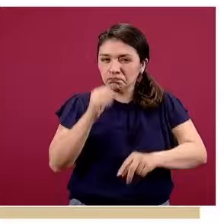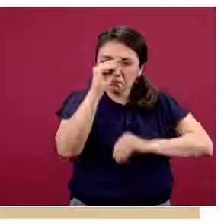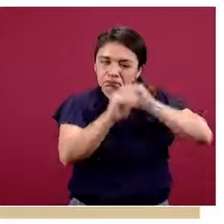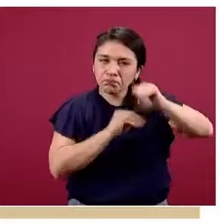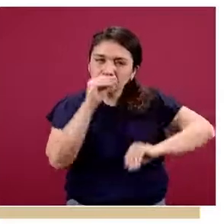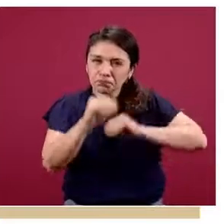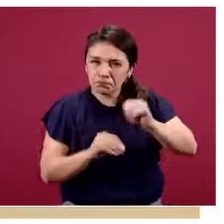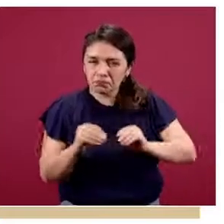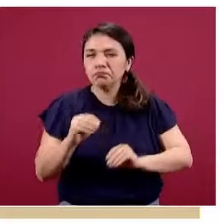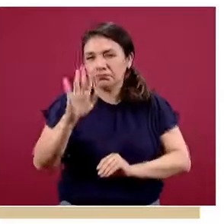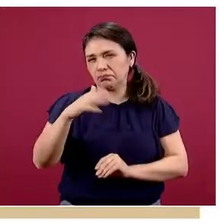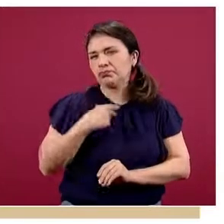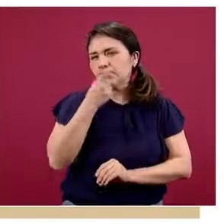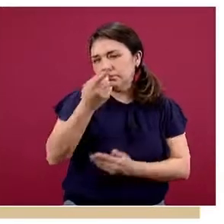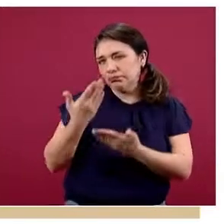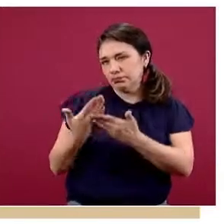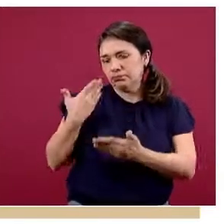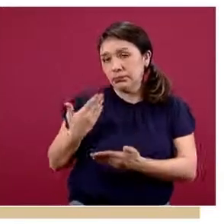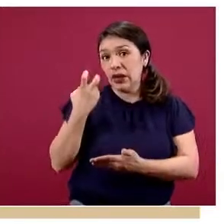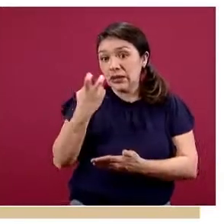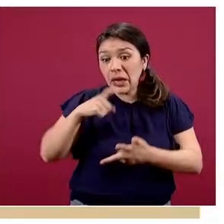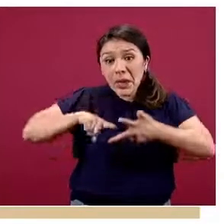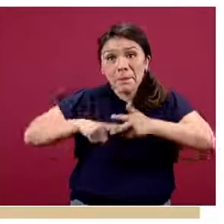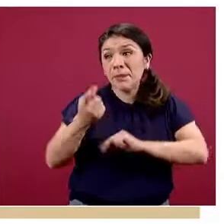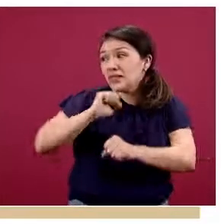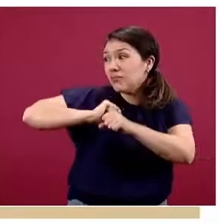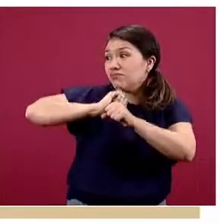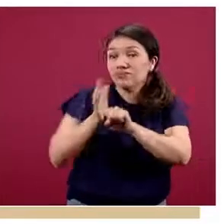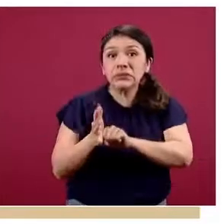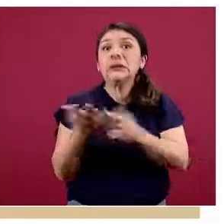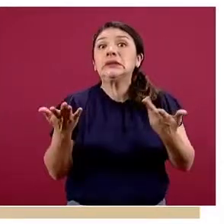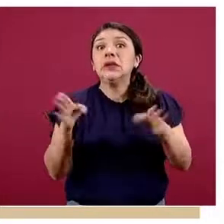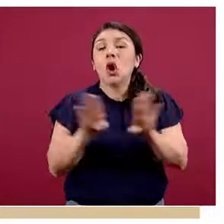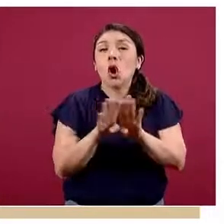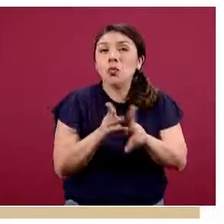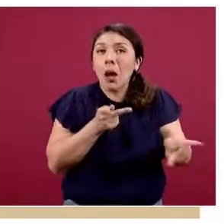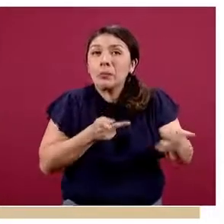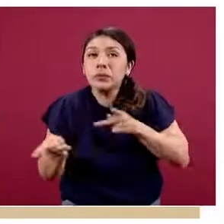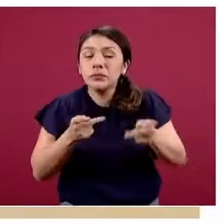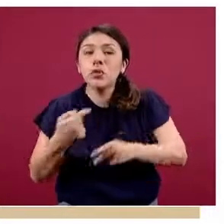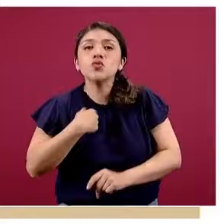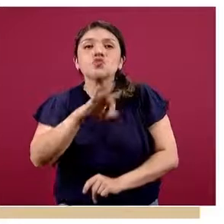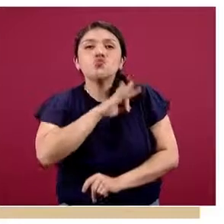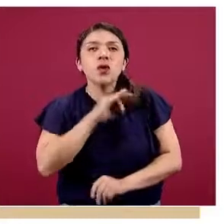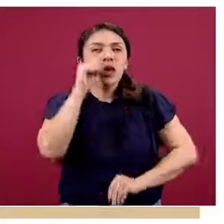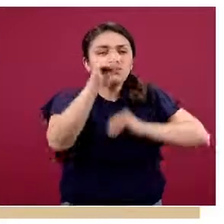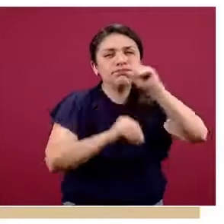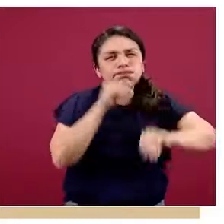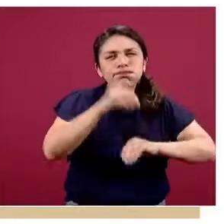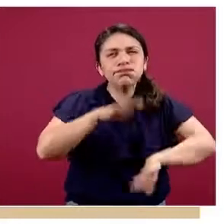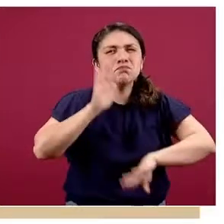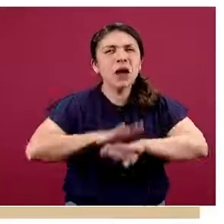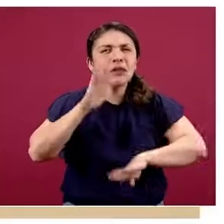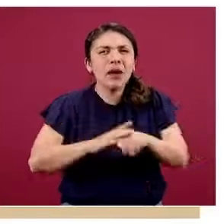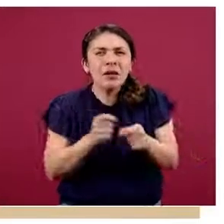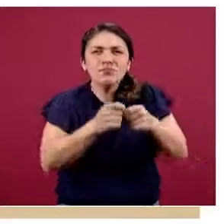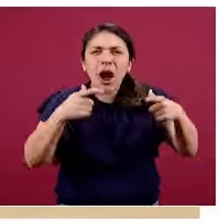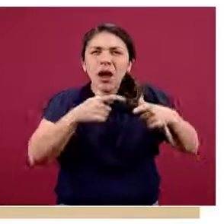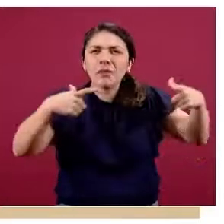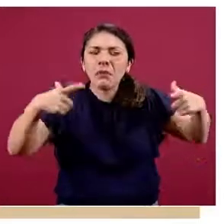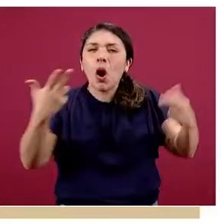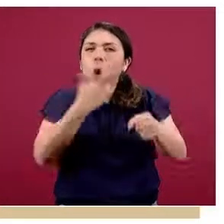comentamos, hicimos al inicio de esta pandemia una gran cantidad de lineamientos que nos permitieron reconvertir y expandir